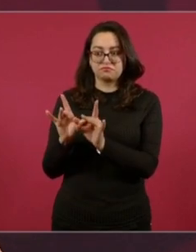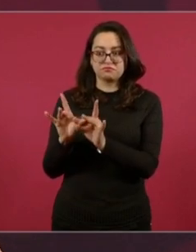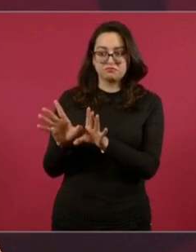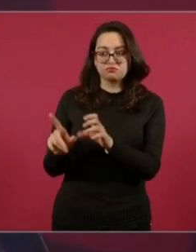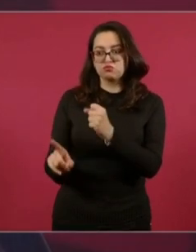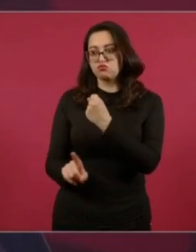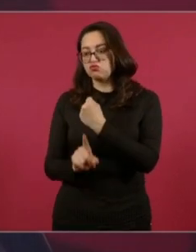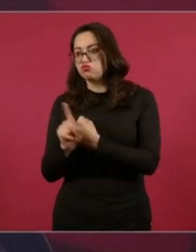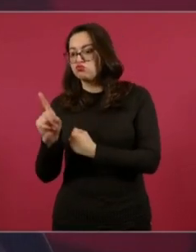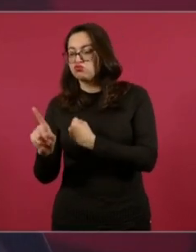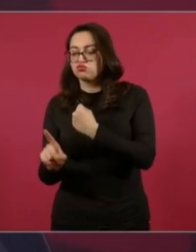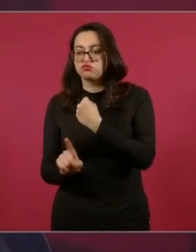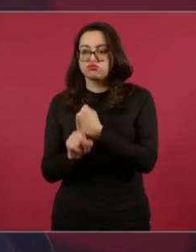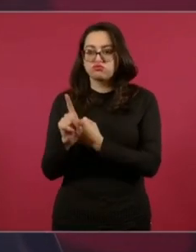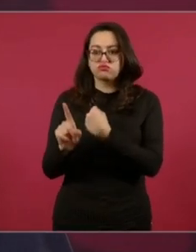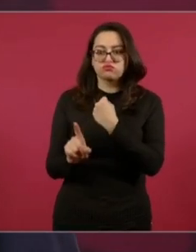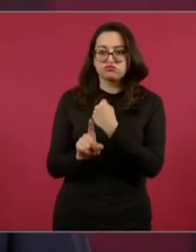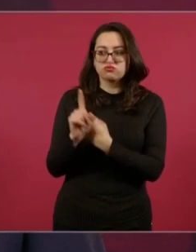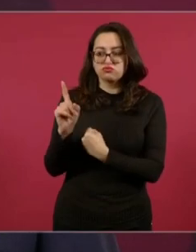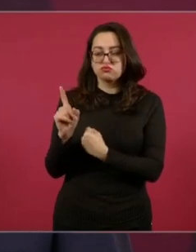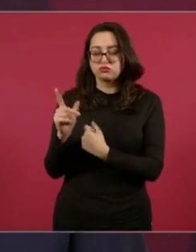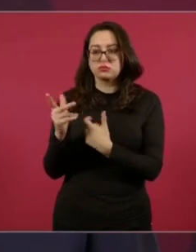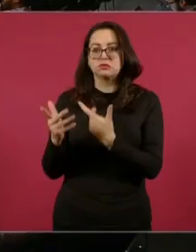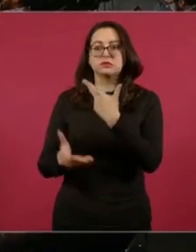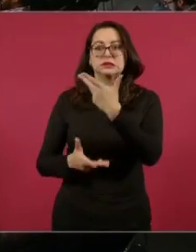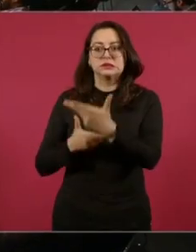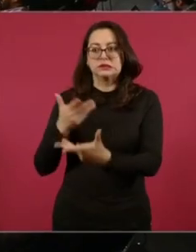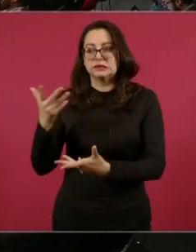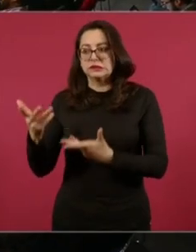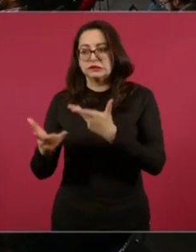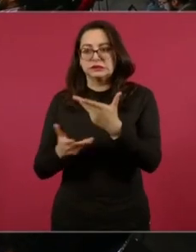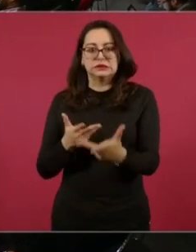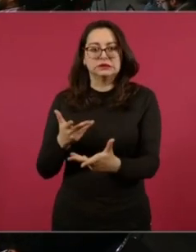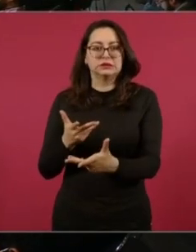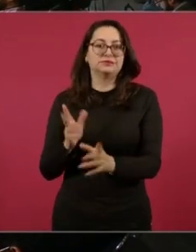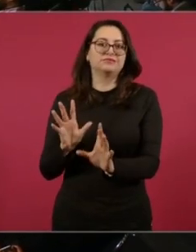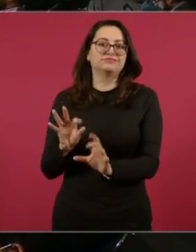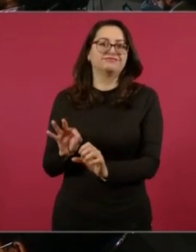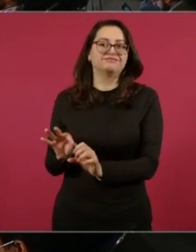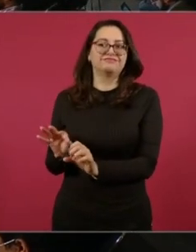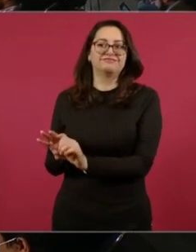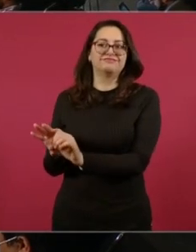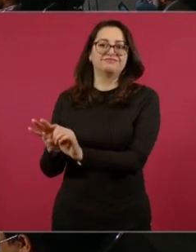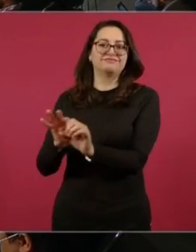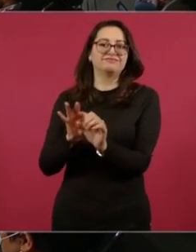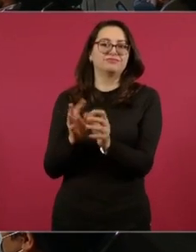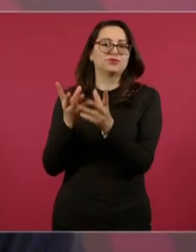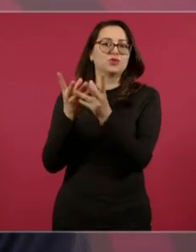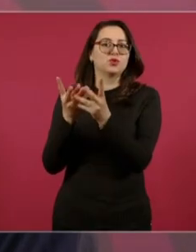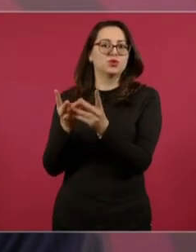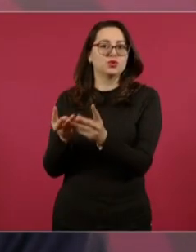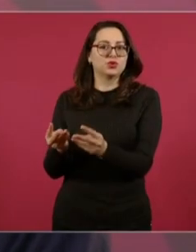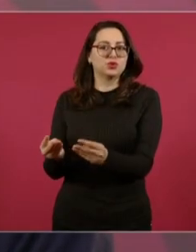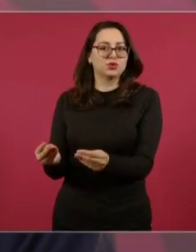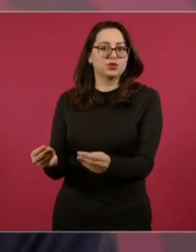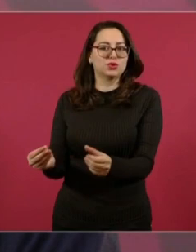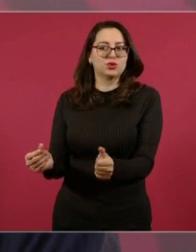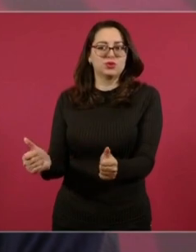términos, con el método democrático, la